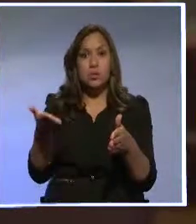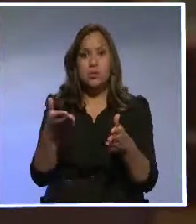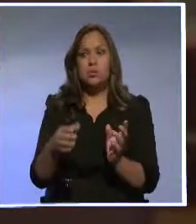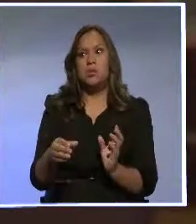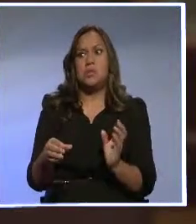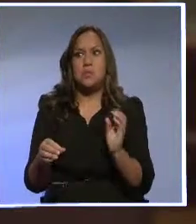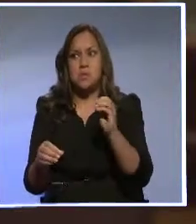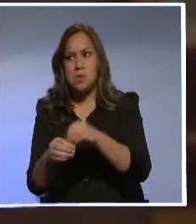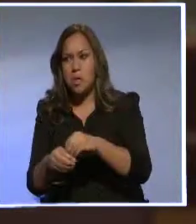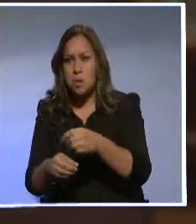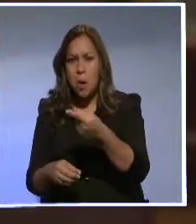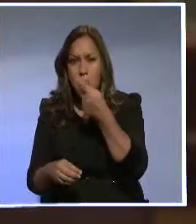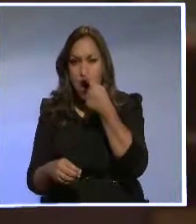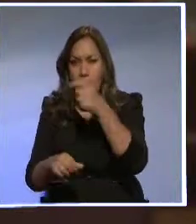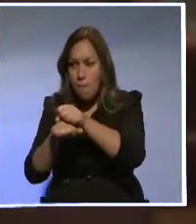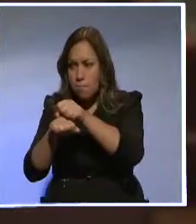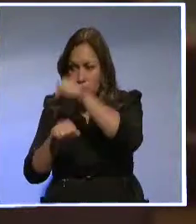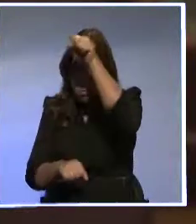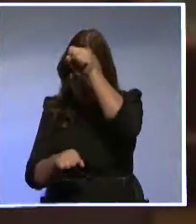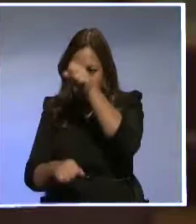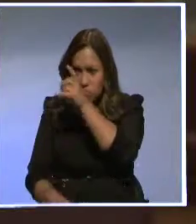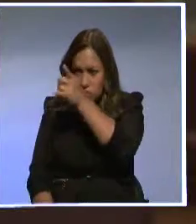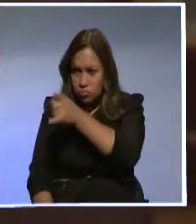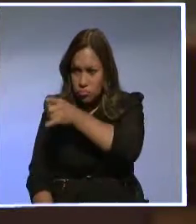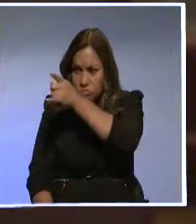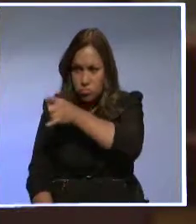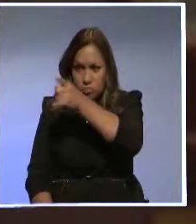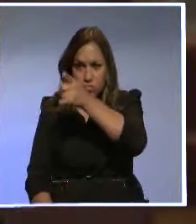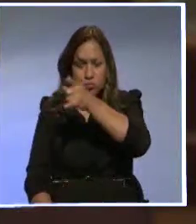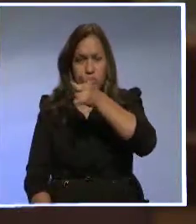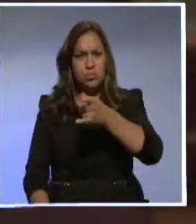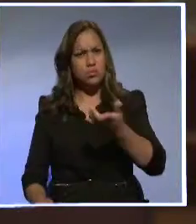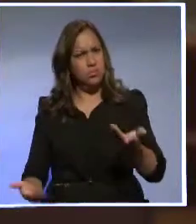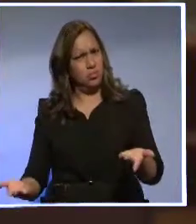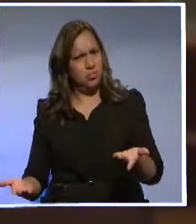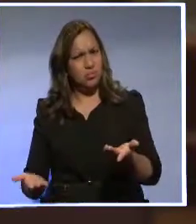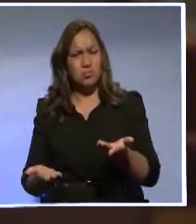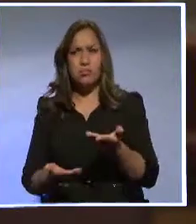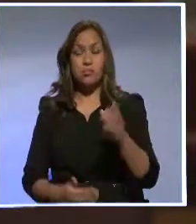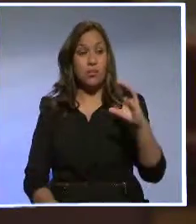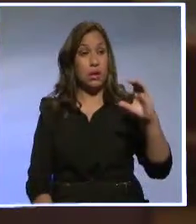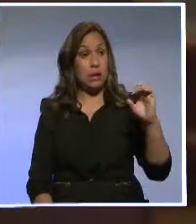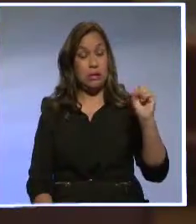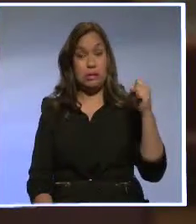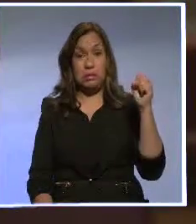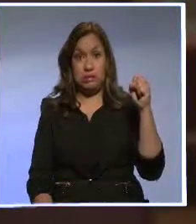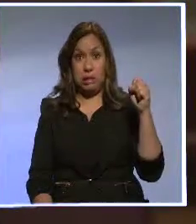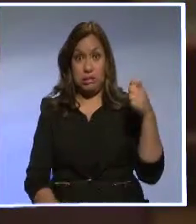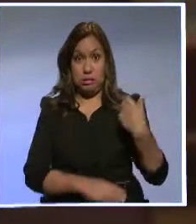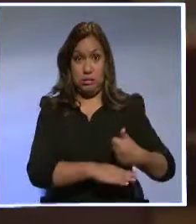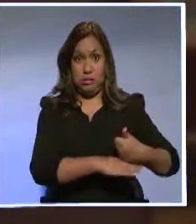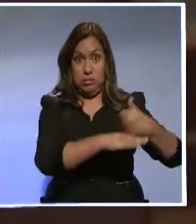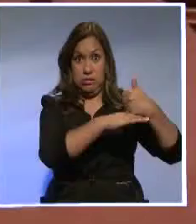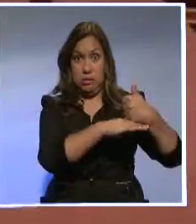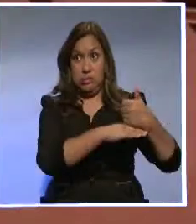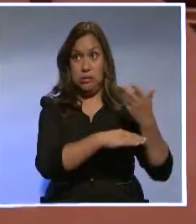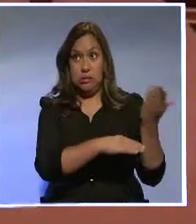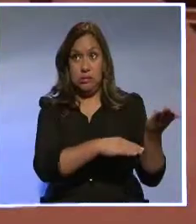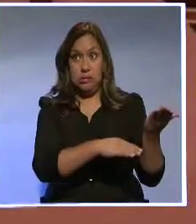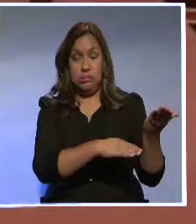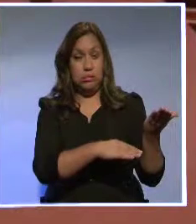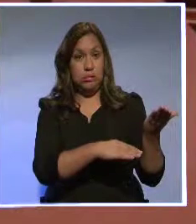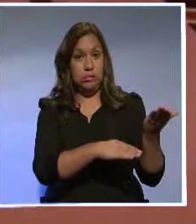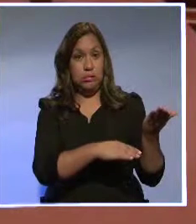de estas universidades o sea que ya él es el ces el consejo de educación superior va a dejar de ser una